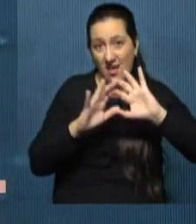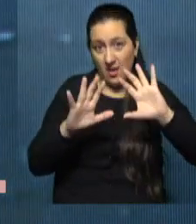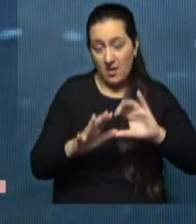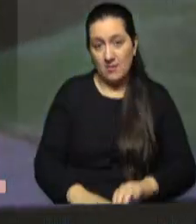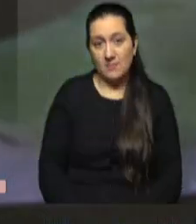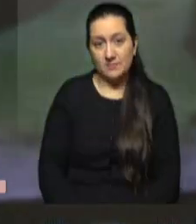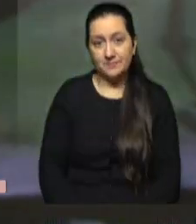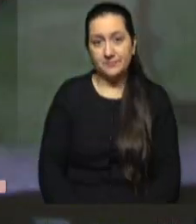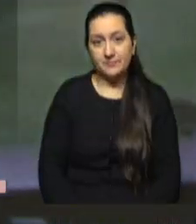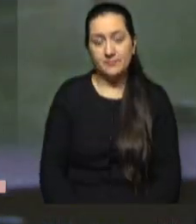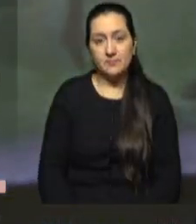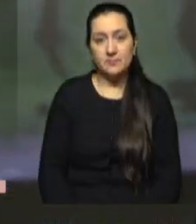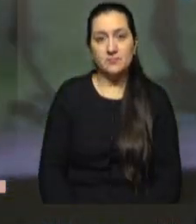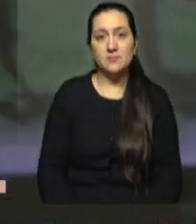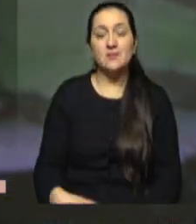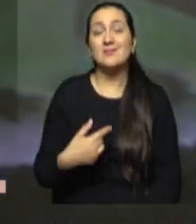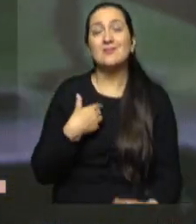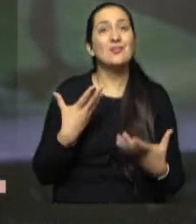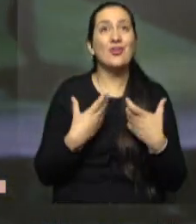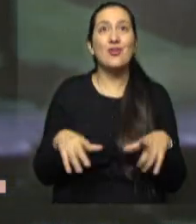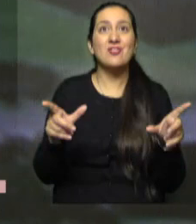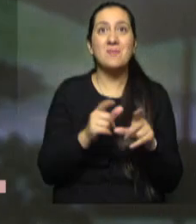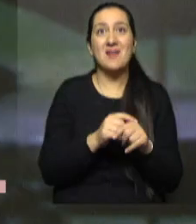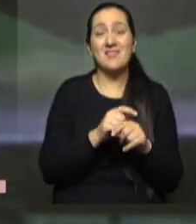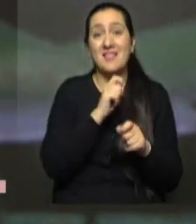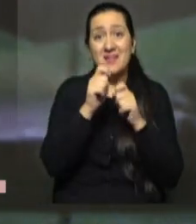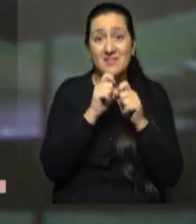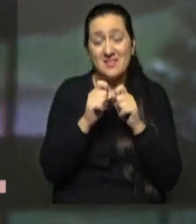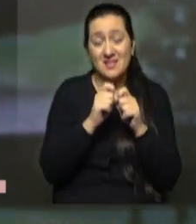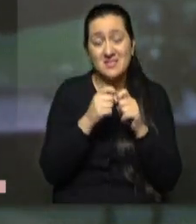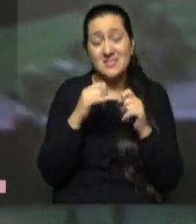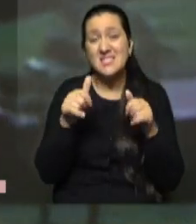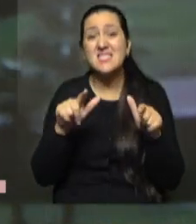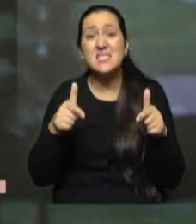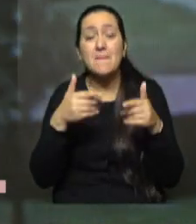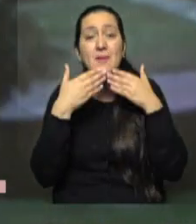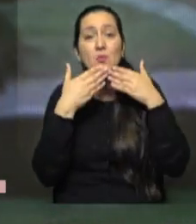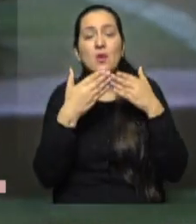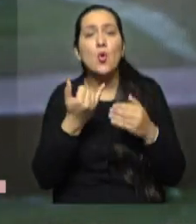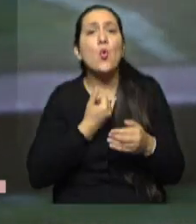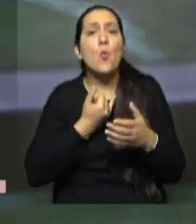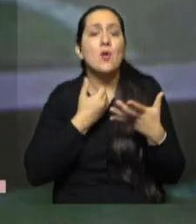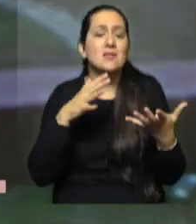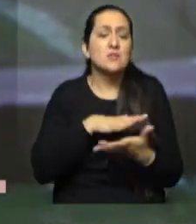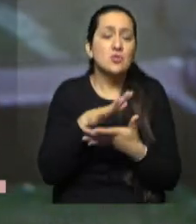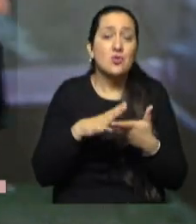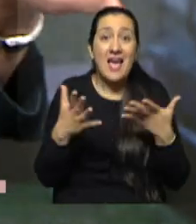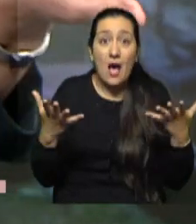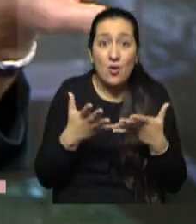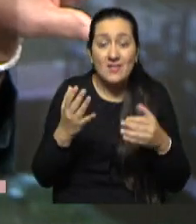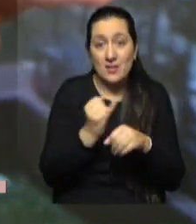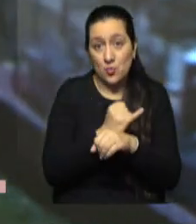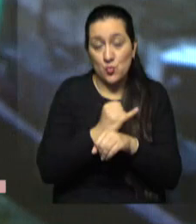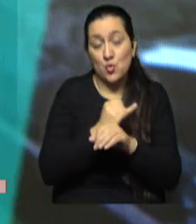No no quiero terminar esta entrevista sin hablar aunque sea bien breve de cómo es la situación ahora del instituto de colonización